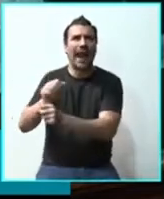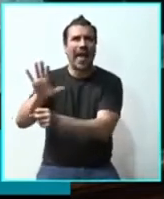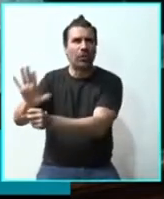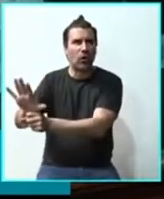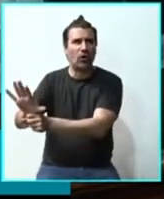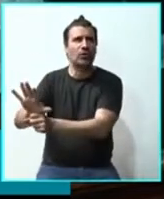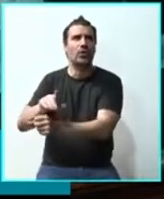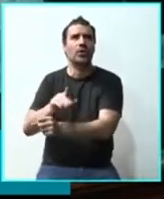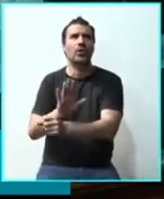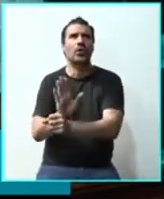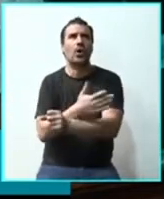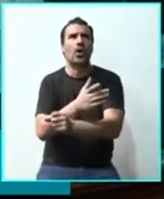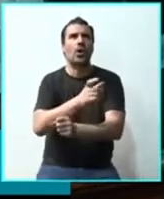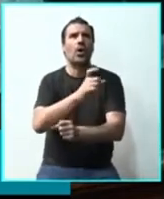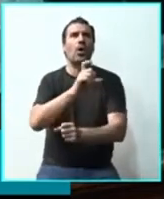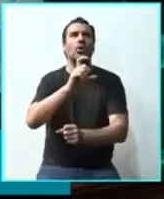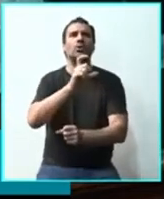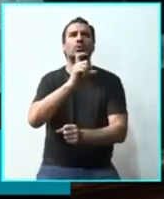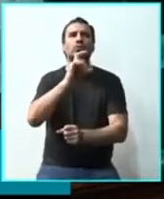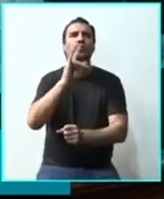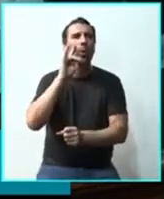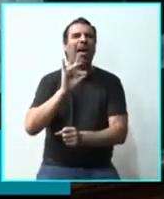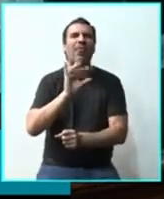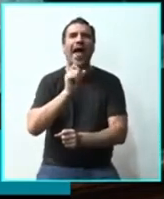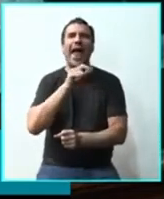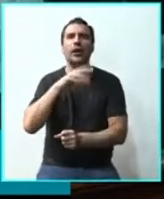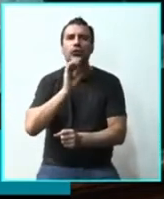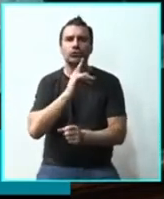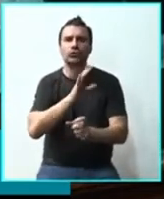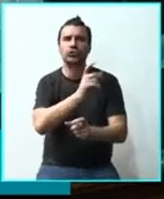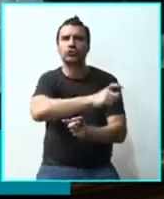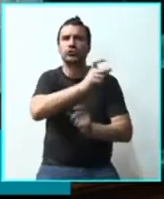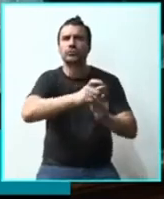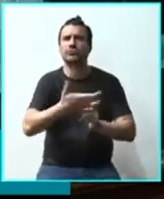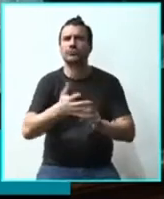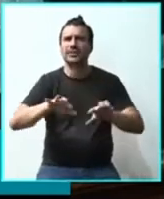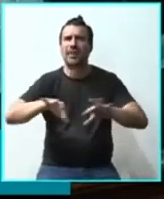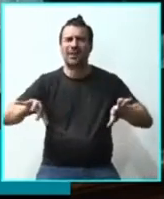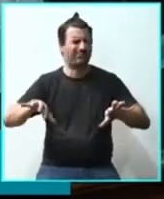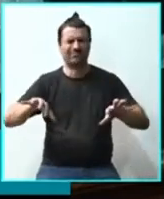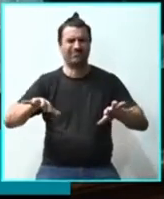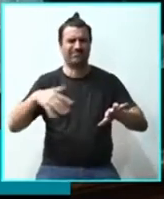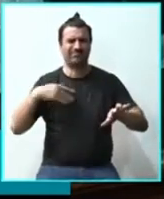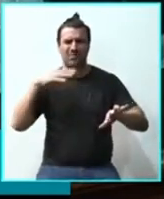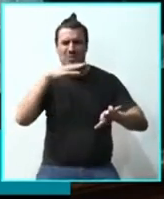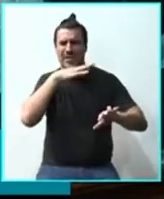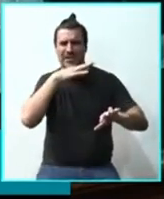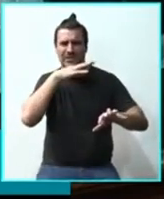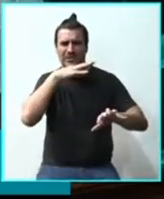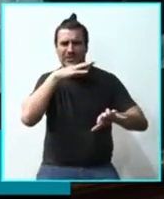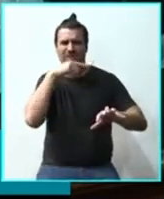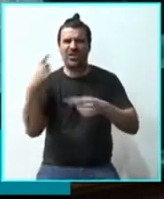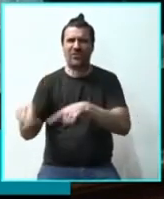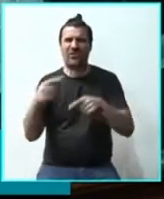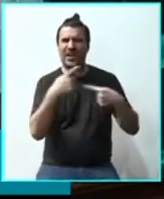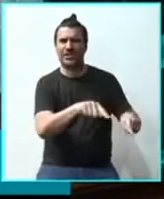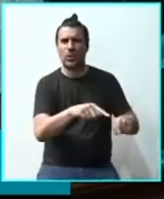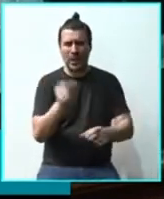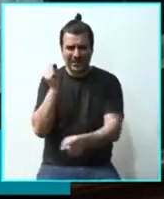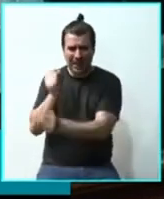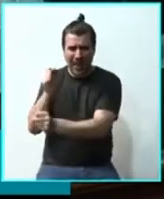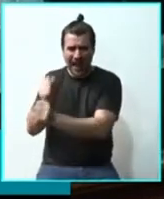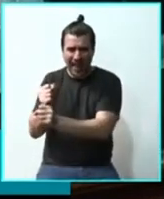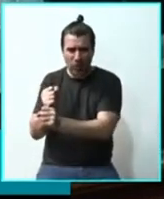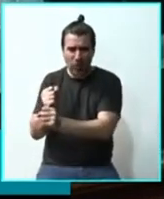la ciudadanía, que van a espiar a los trabajadores, no a la ciudadanía. ¿Cuál es? No entiendo la diferencia entre un trabajador y